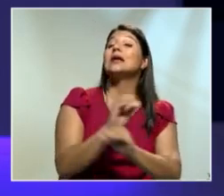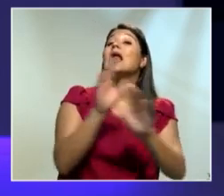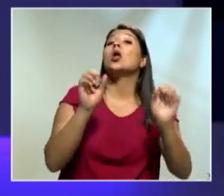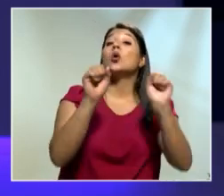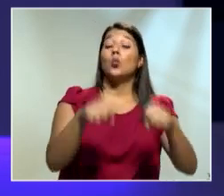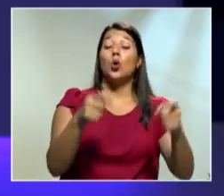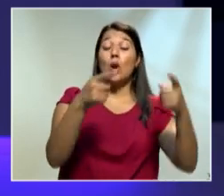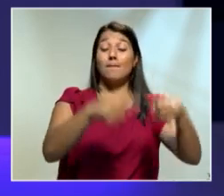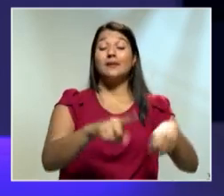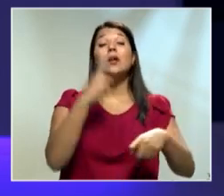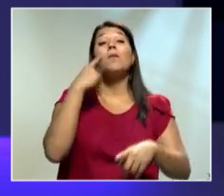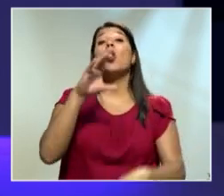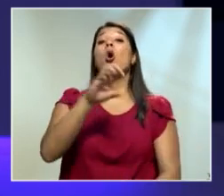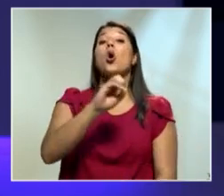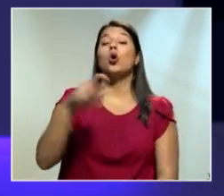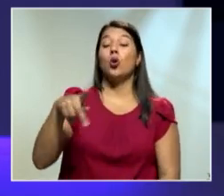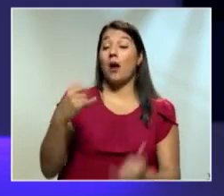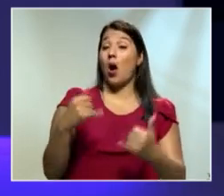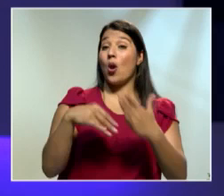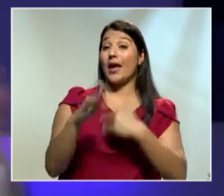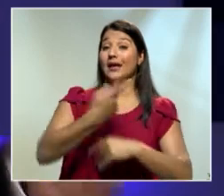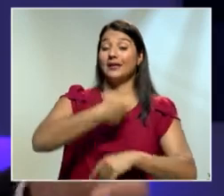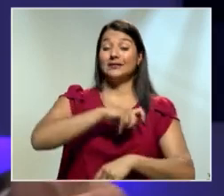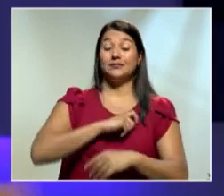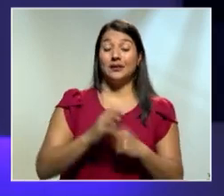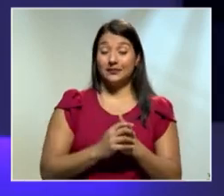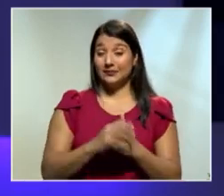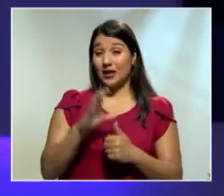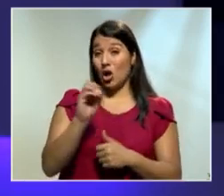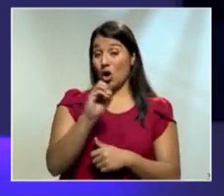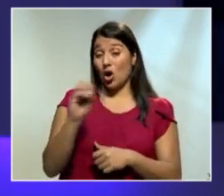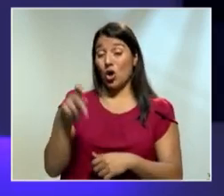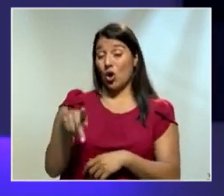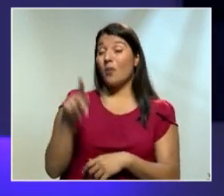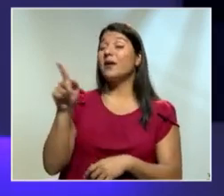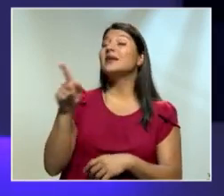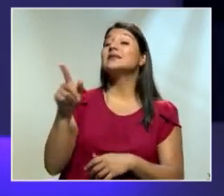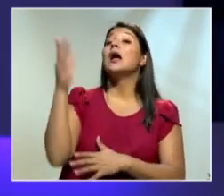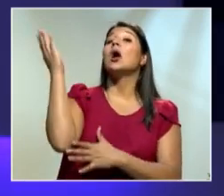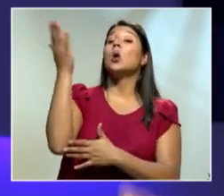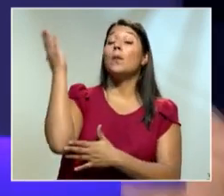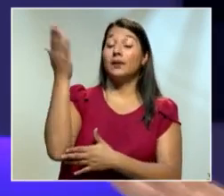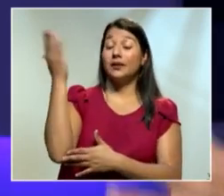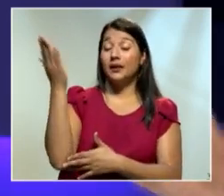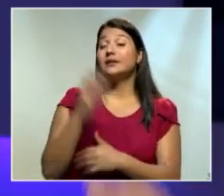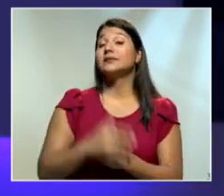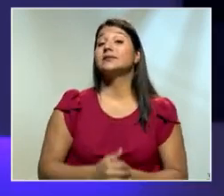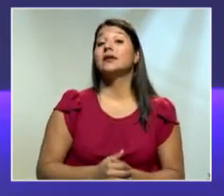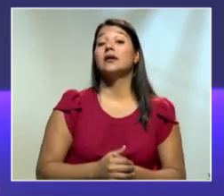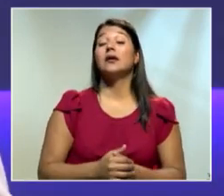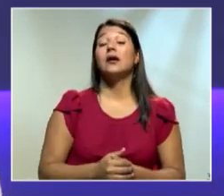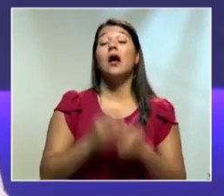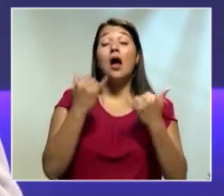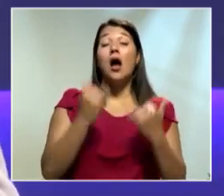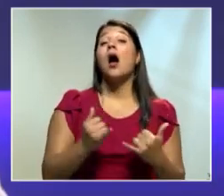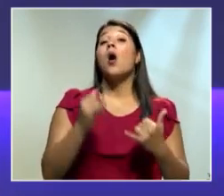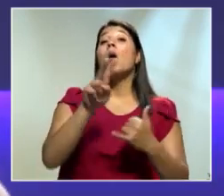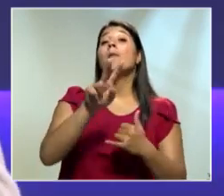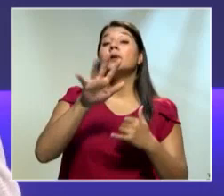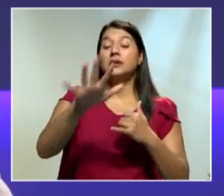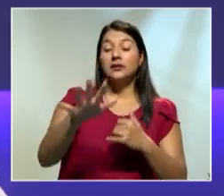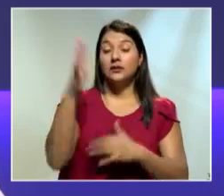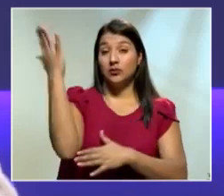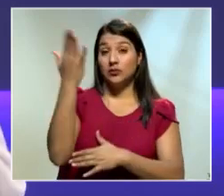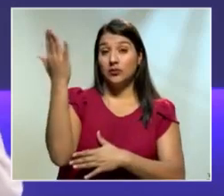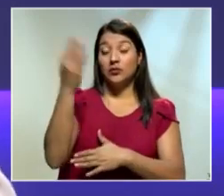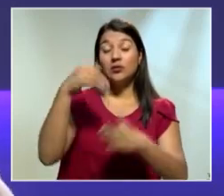surgido de la COP ahora en España. Sí. Que la COP fue la conferencia... Es la 25ª conferencia de